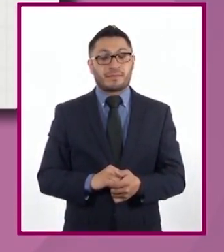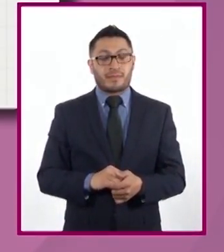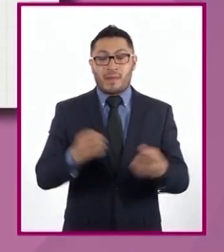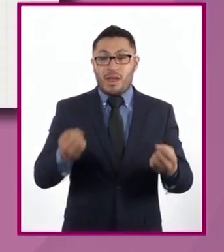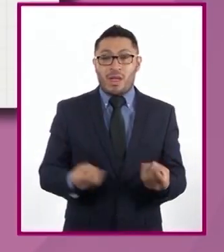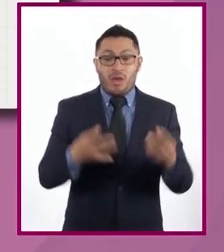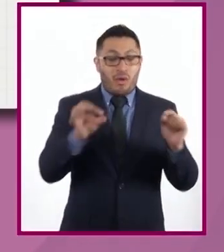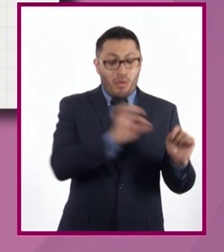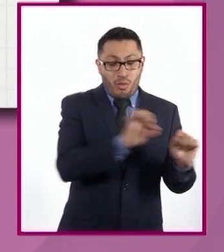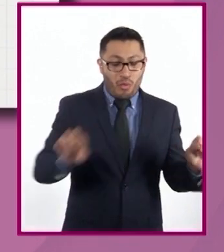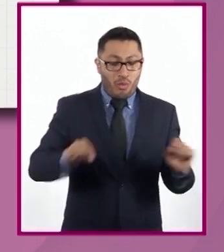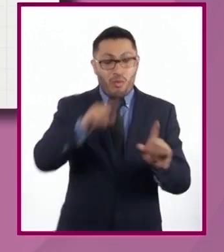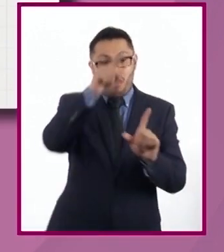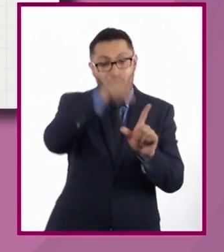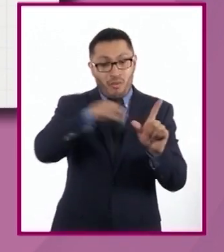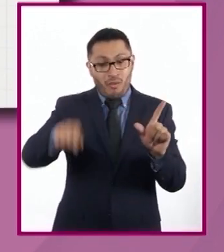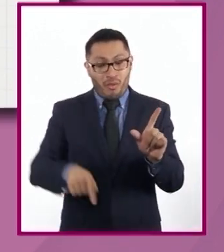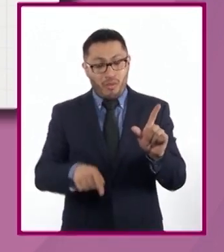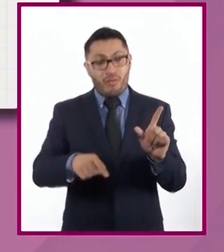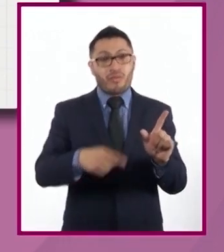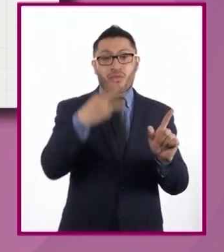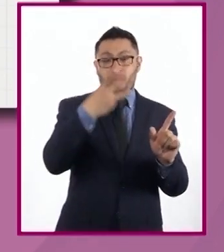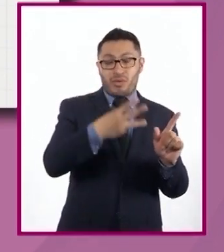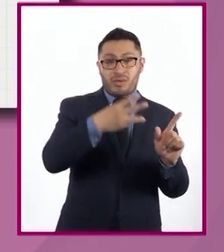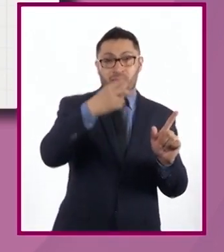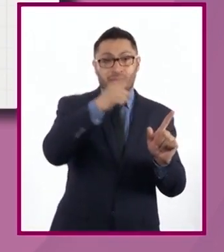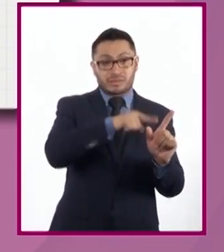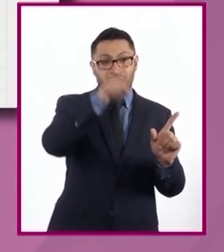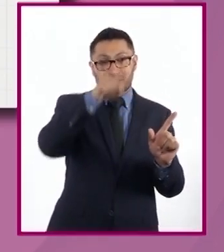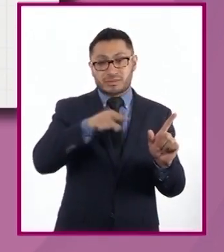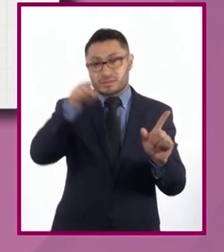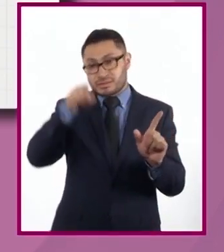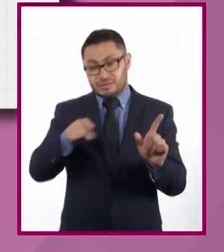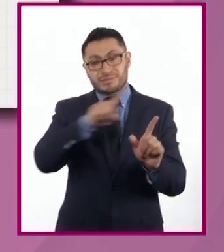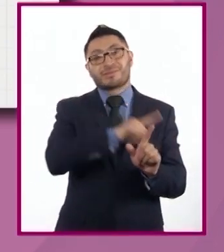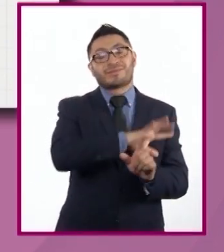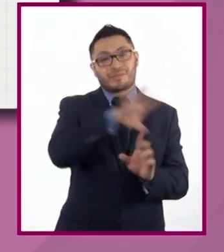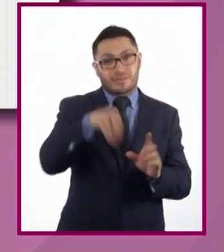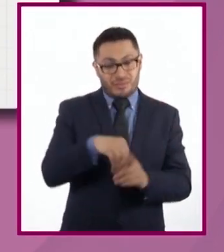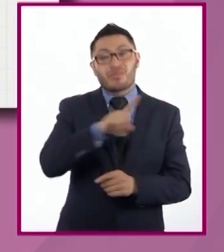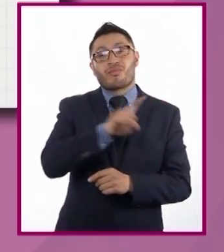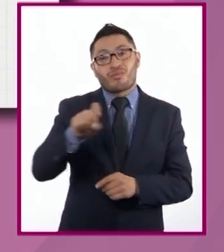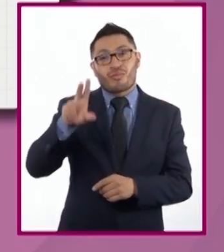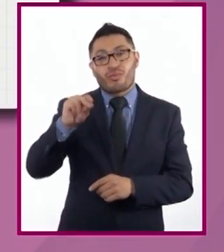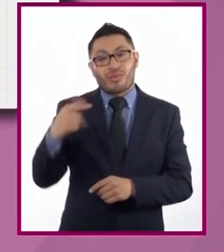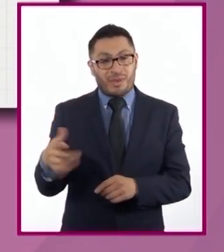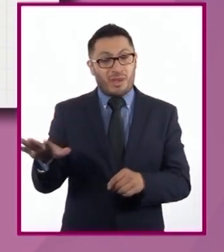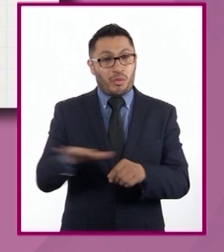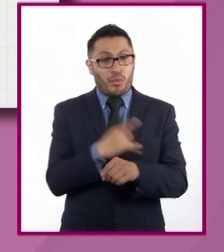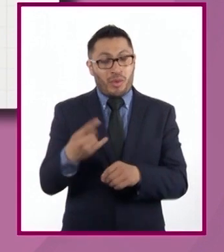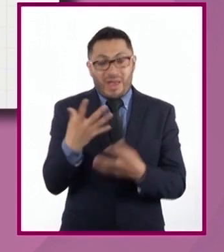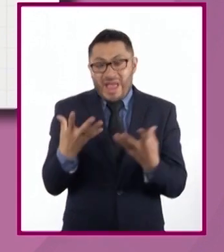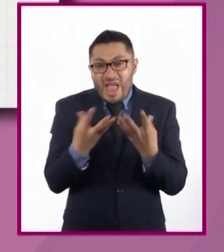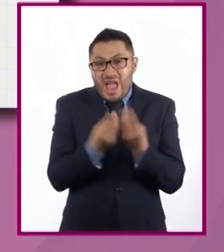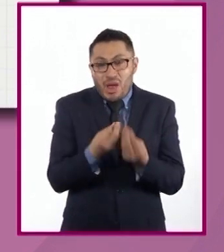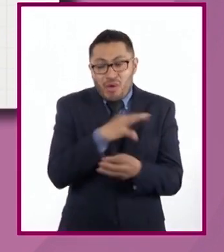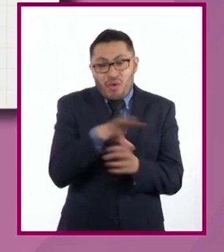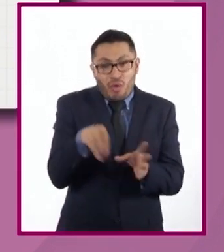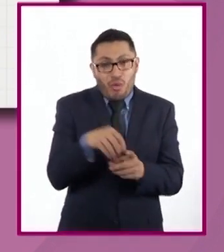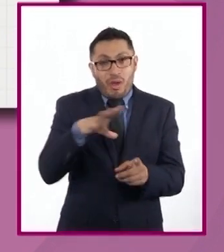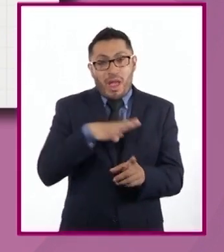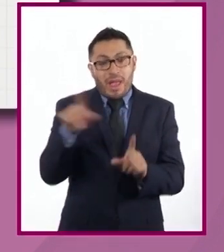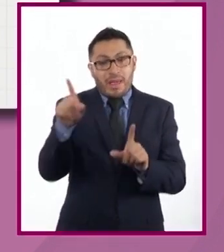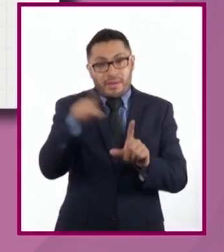¿Cuánto mide el ángulo que forman los tres ángulos? ¡Claro! 180 grados, porque juntos forman un ángulo